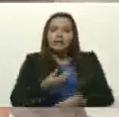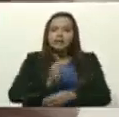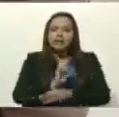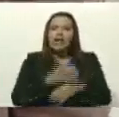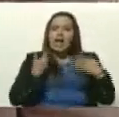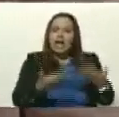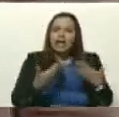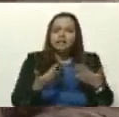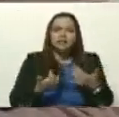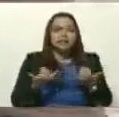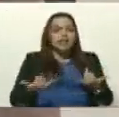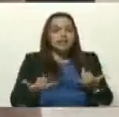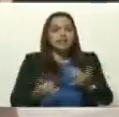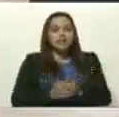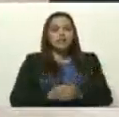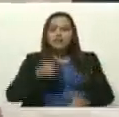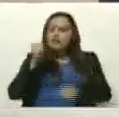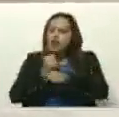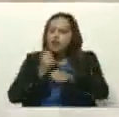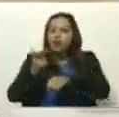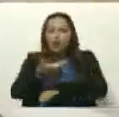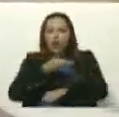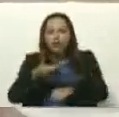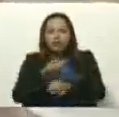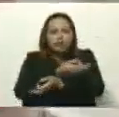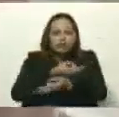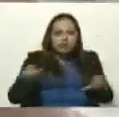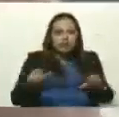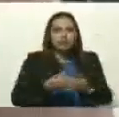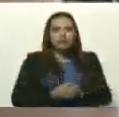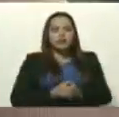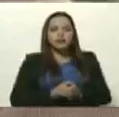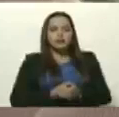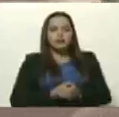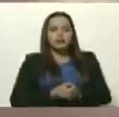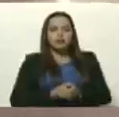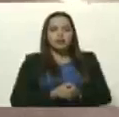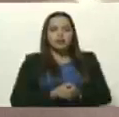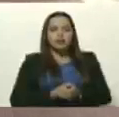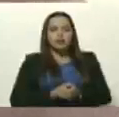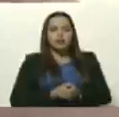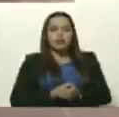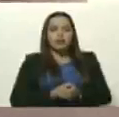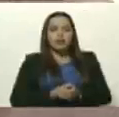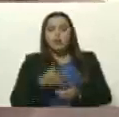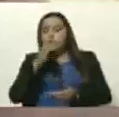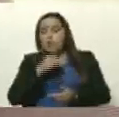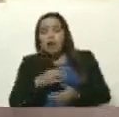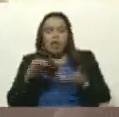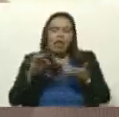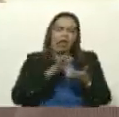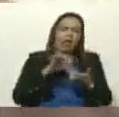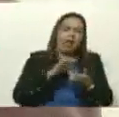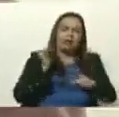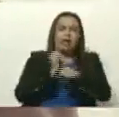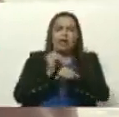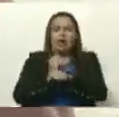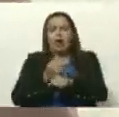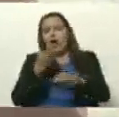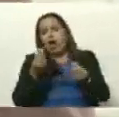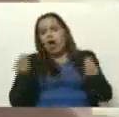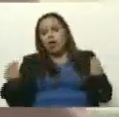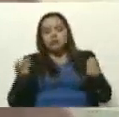posible una gestión de gobierno exitosa eficiente sin burocratismo tenemos que ser los primeros luchadores